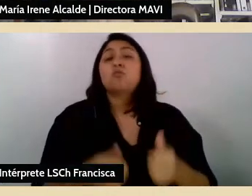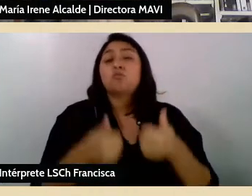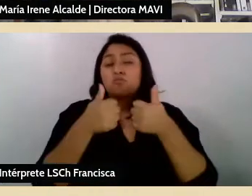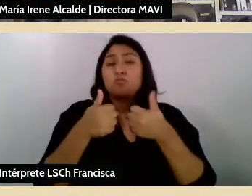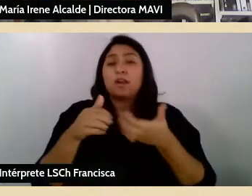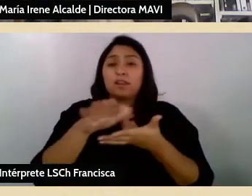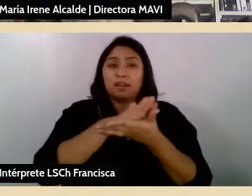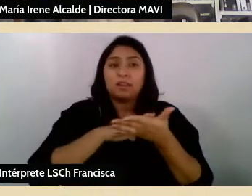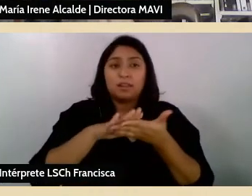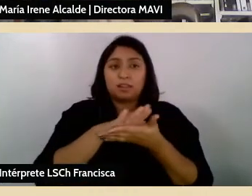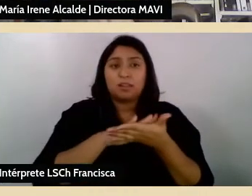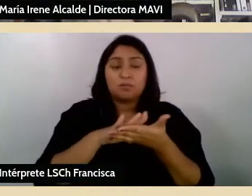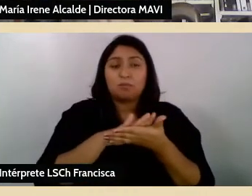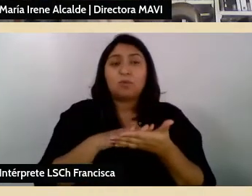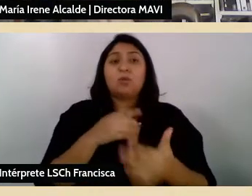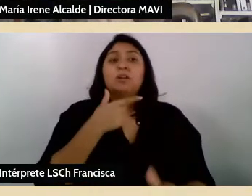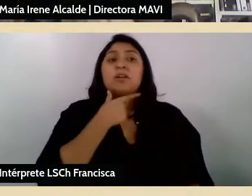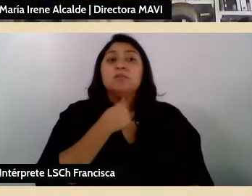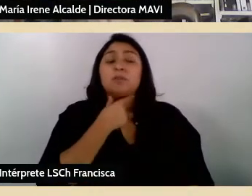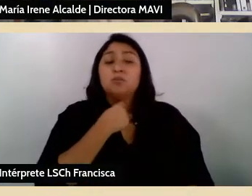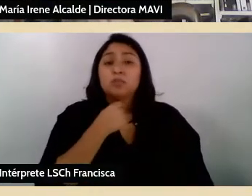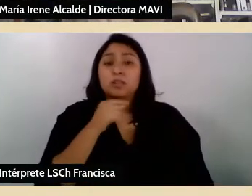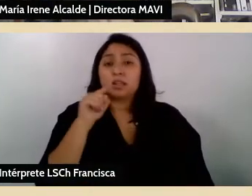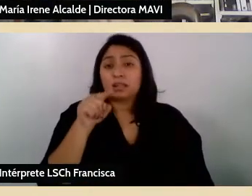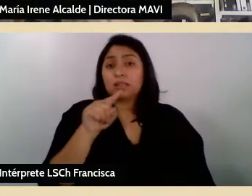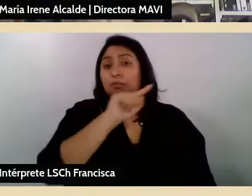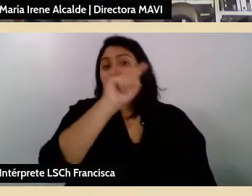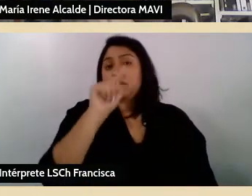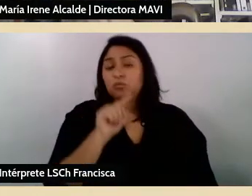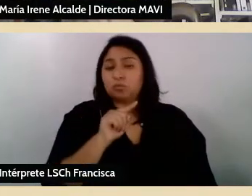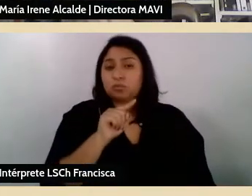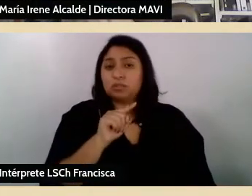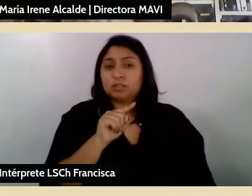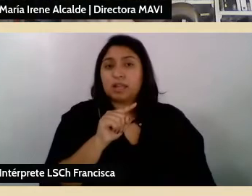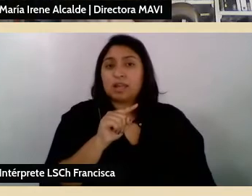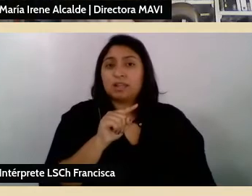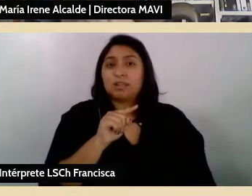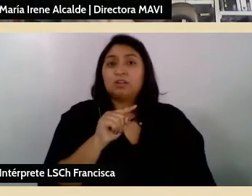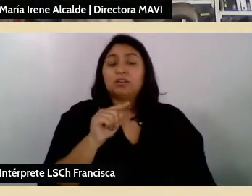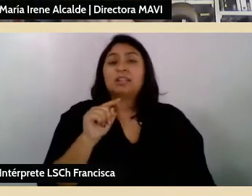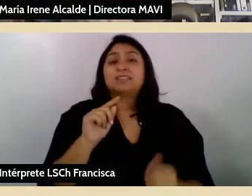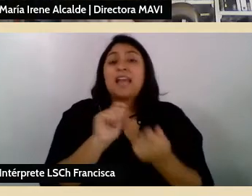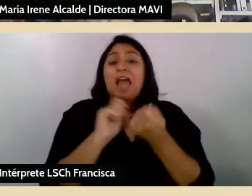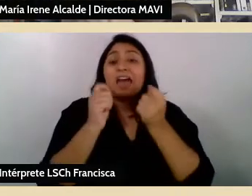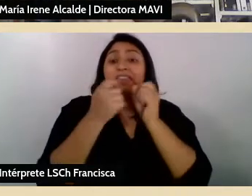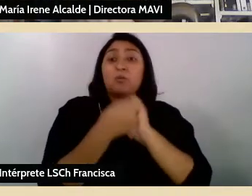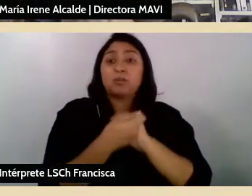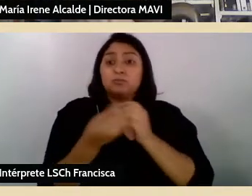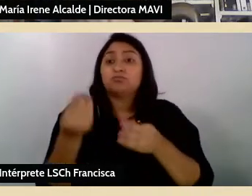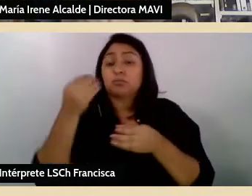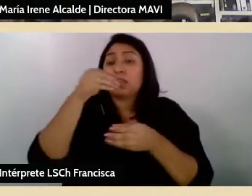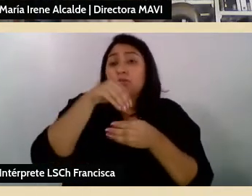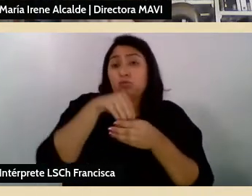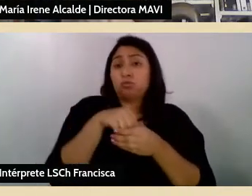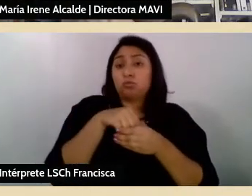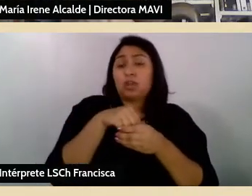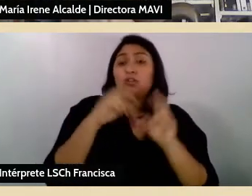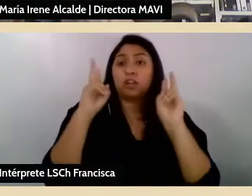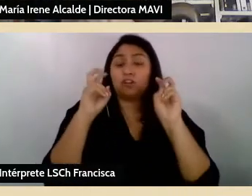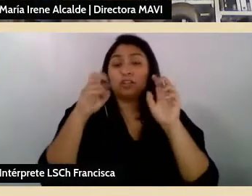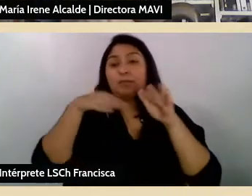gustaría también a ti preguntarte con respecto a esas adecuaciones que incorporaron en términos de